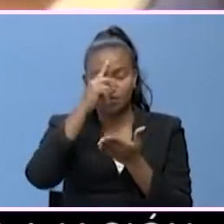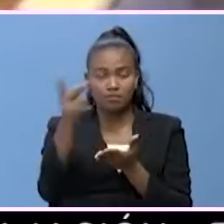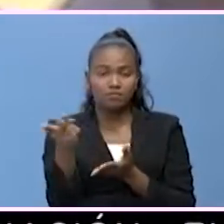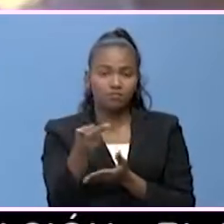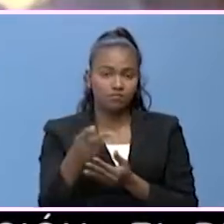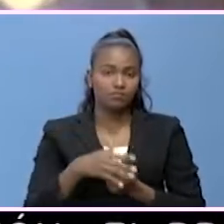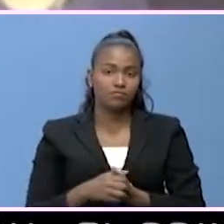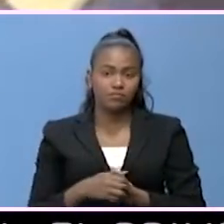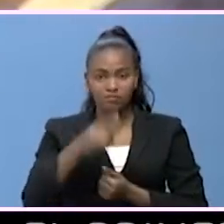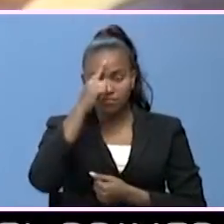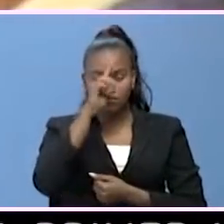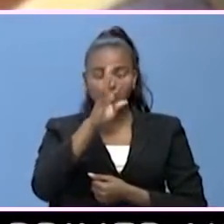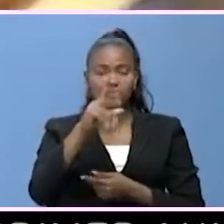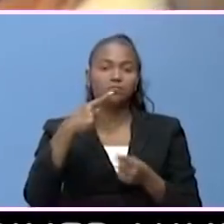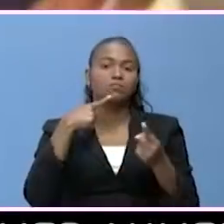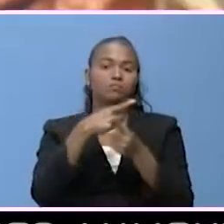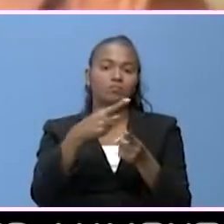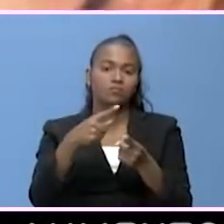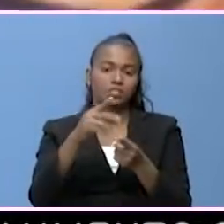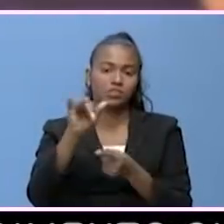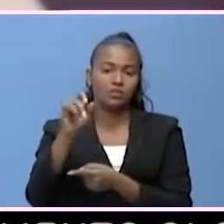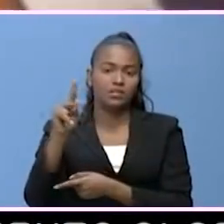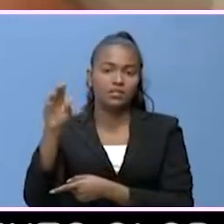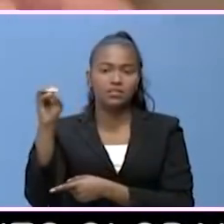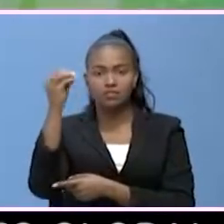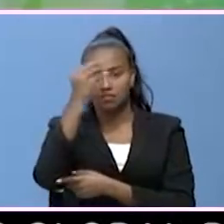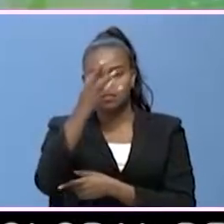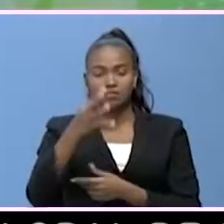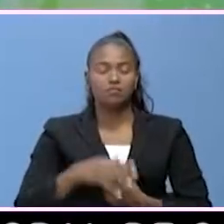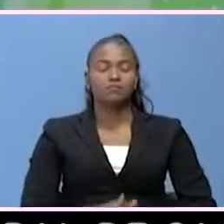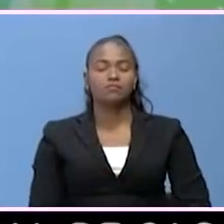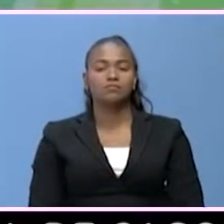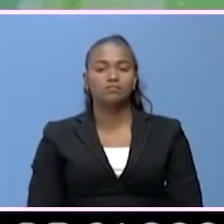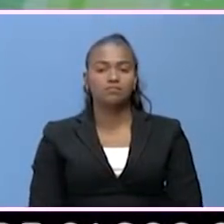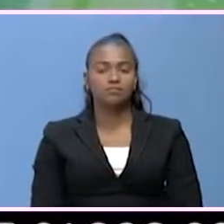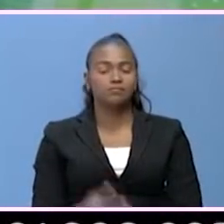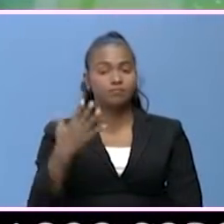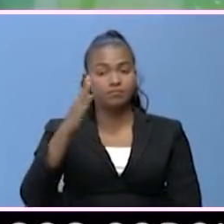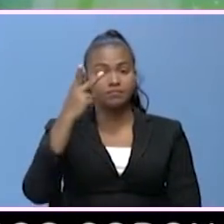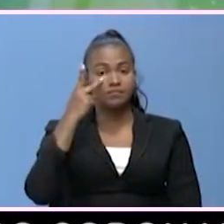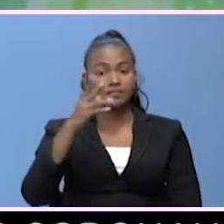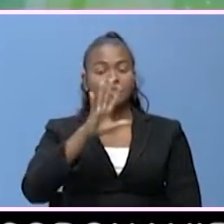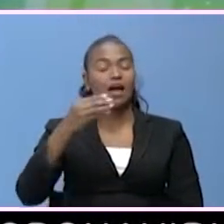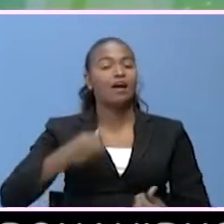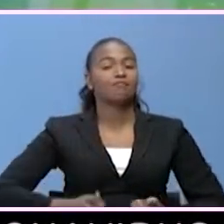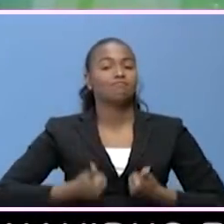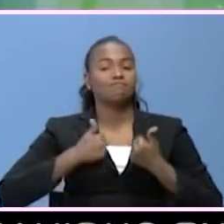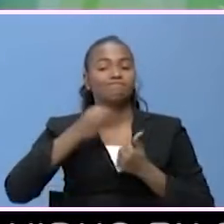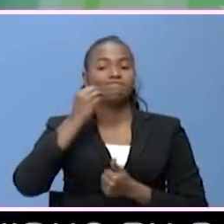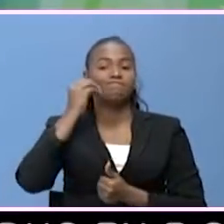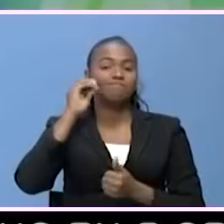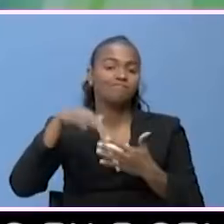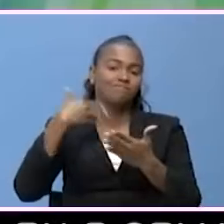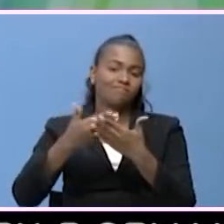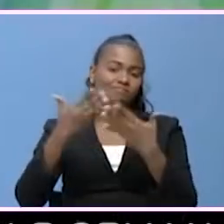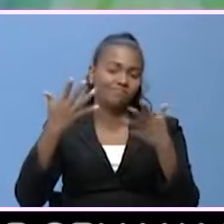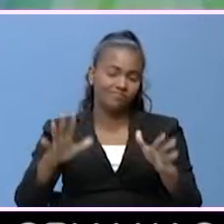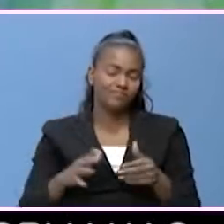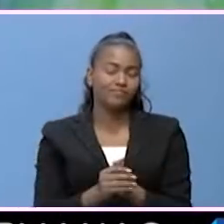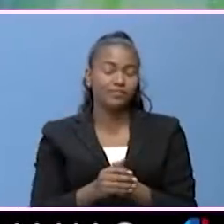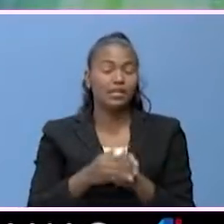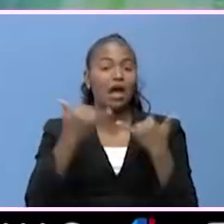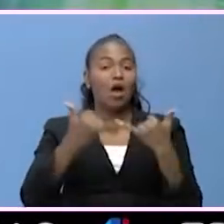ambos. Para 4RD Noticias, Yuberkis Guante. Bueno, ya están en sus hogares sanos y salvos, gracias a Dios.